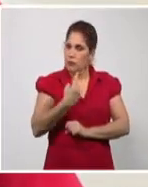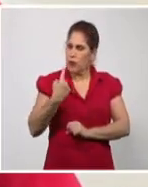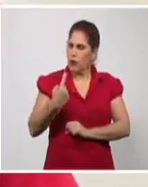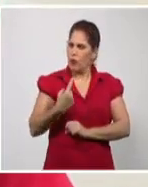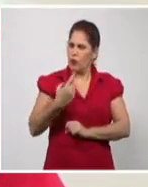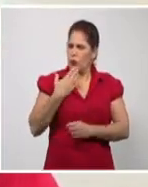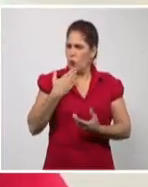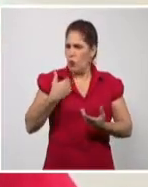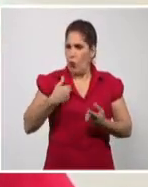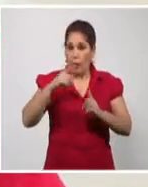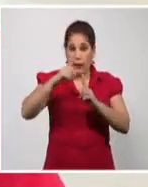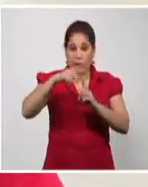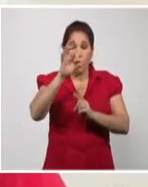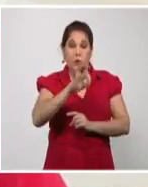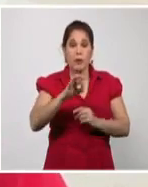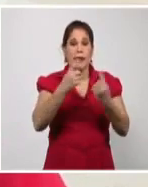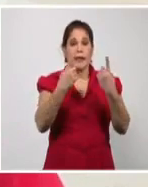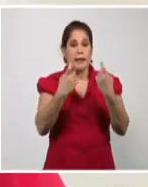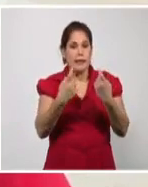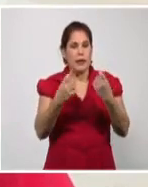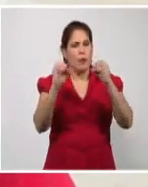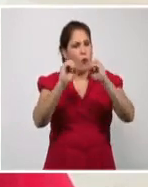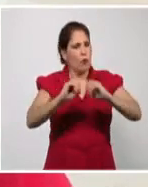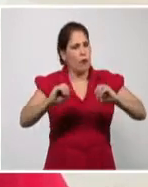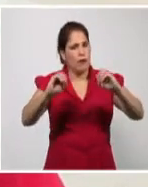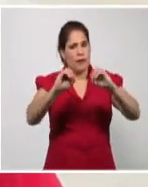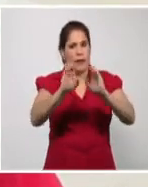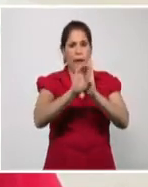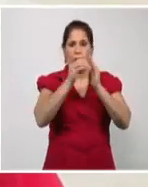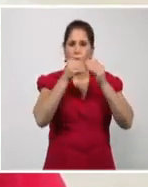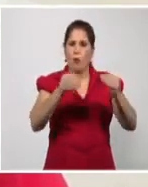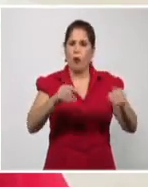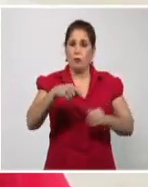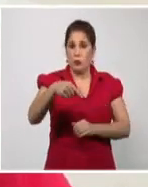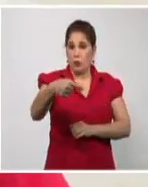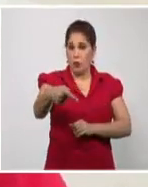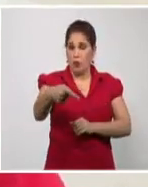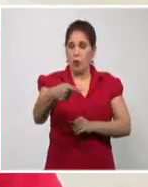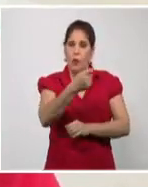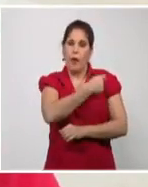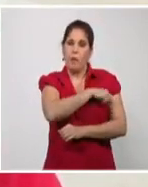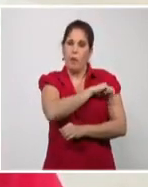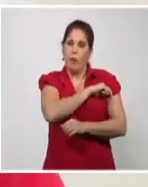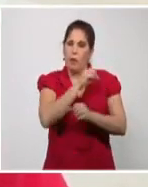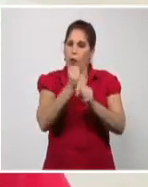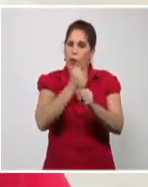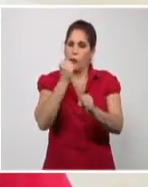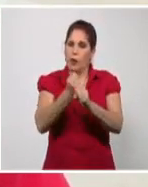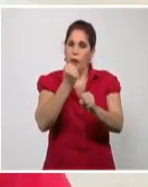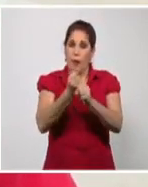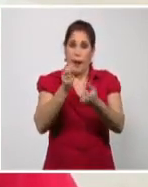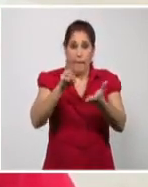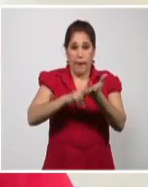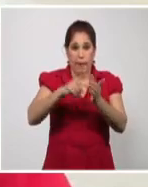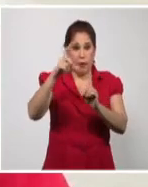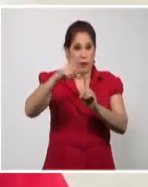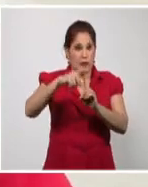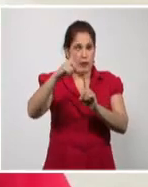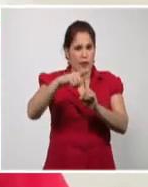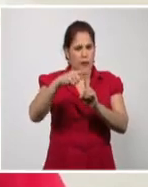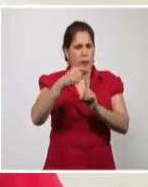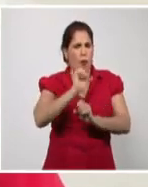interpretada por nosotros como la necesidad de convocar todos los días a la movilización de nuestros afiliados por alcanzar